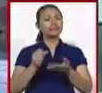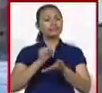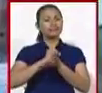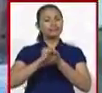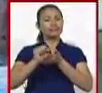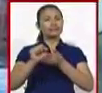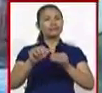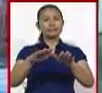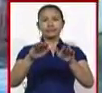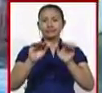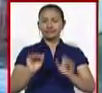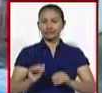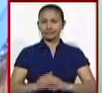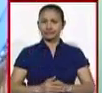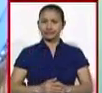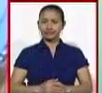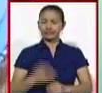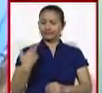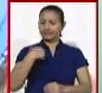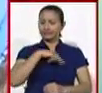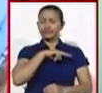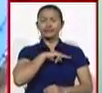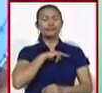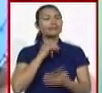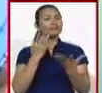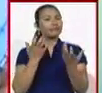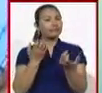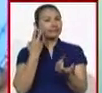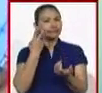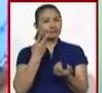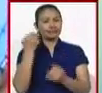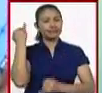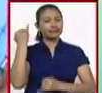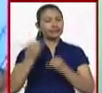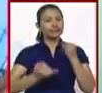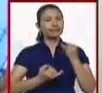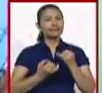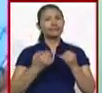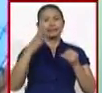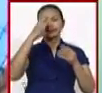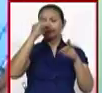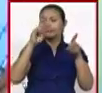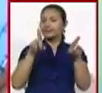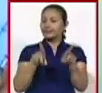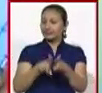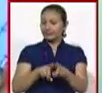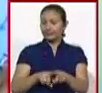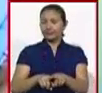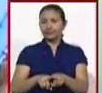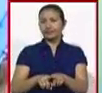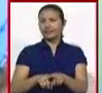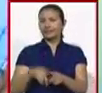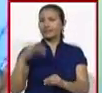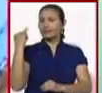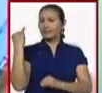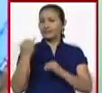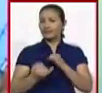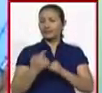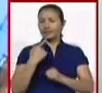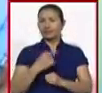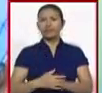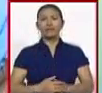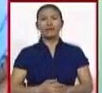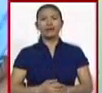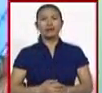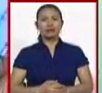santa sepultura. Lo que nosotros queremos es verlo por última vez a mi hermanito, todo eso. Queremos darle, como le